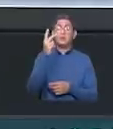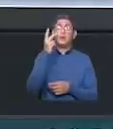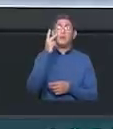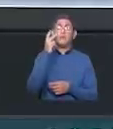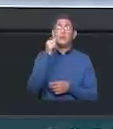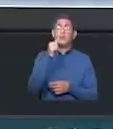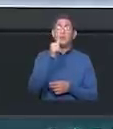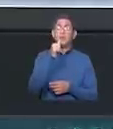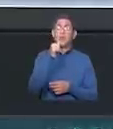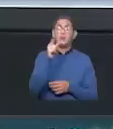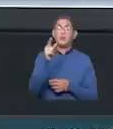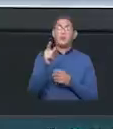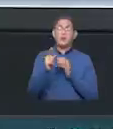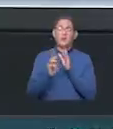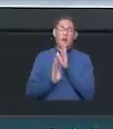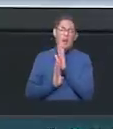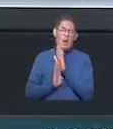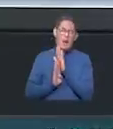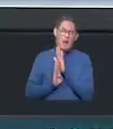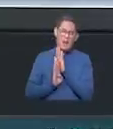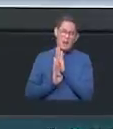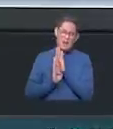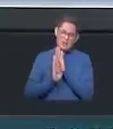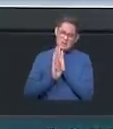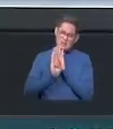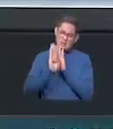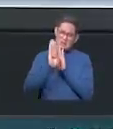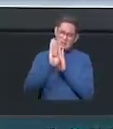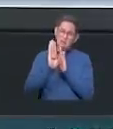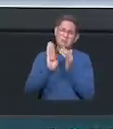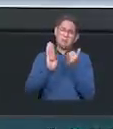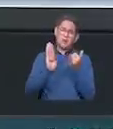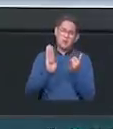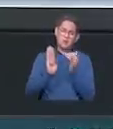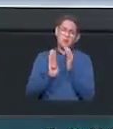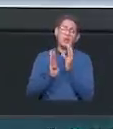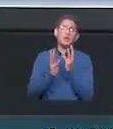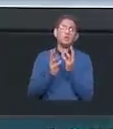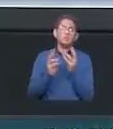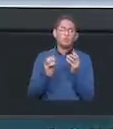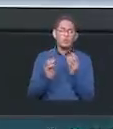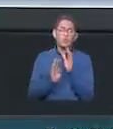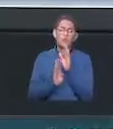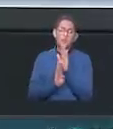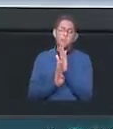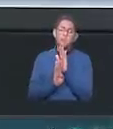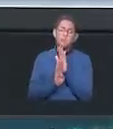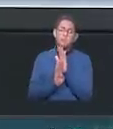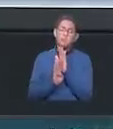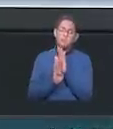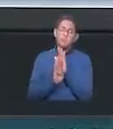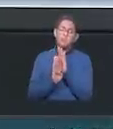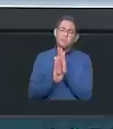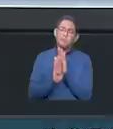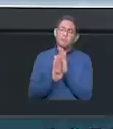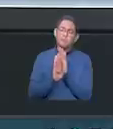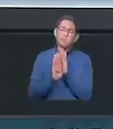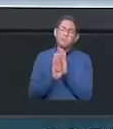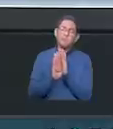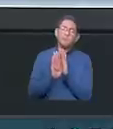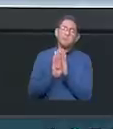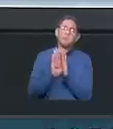de la velocidad de la reproducción del virus y ahora con menos número de casos